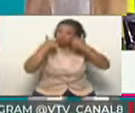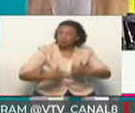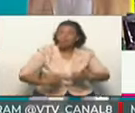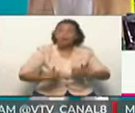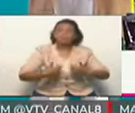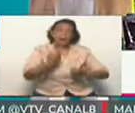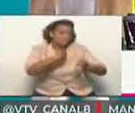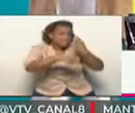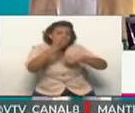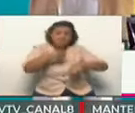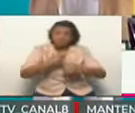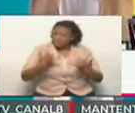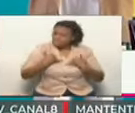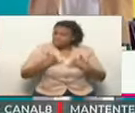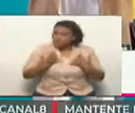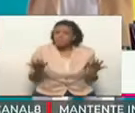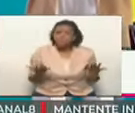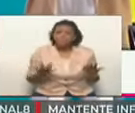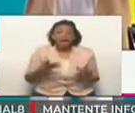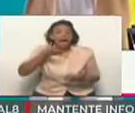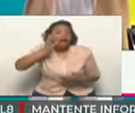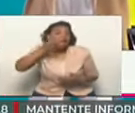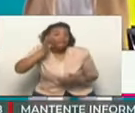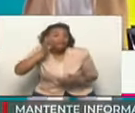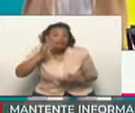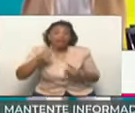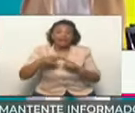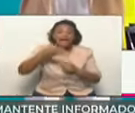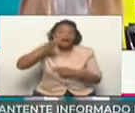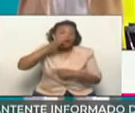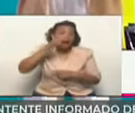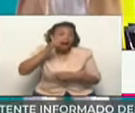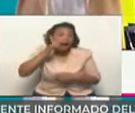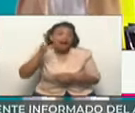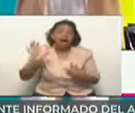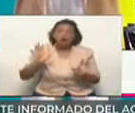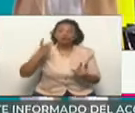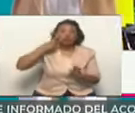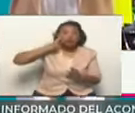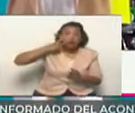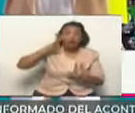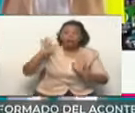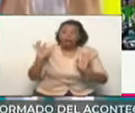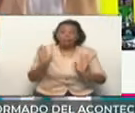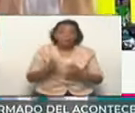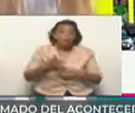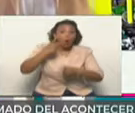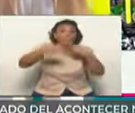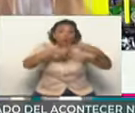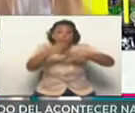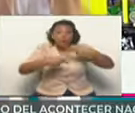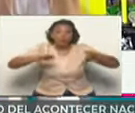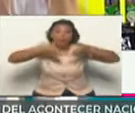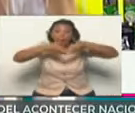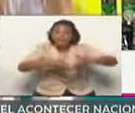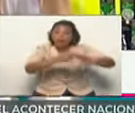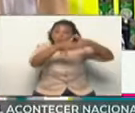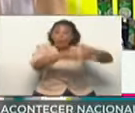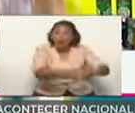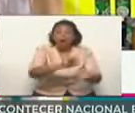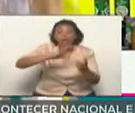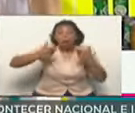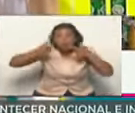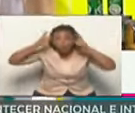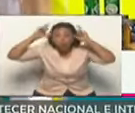exportar sus productos. Su café, su cacao, su chocolate, los productos del mar, de la